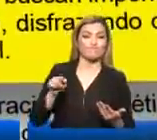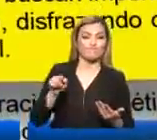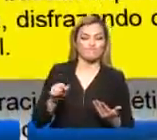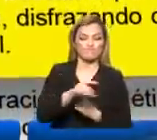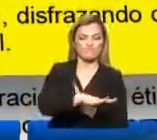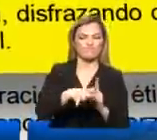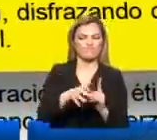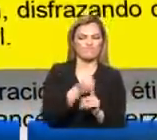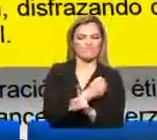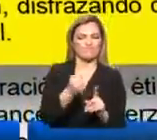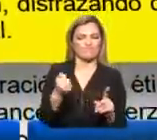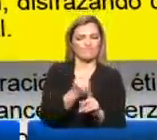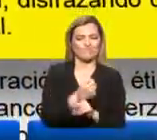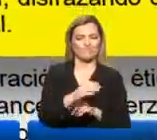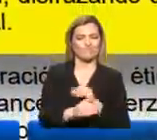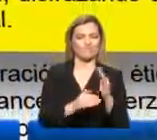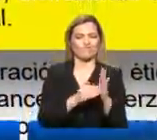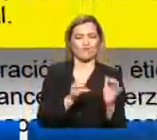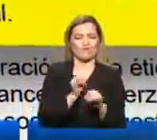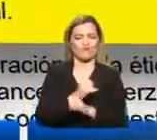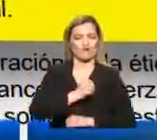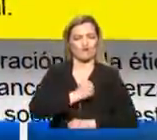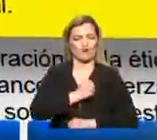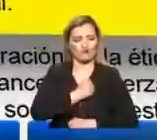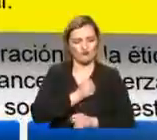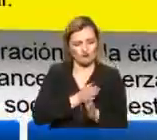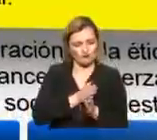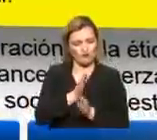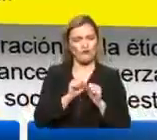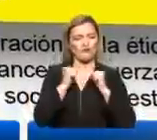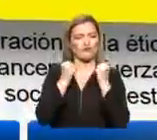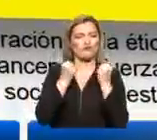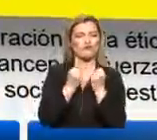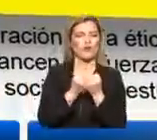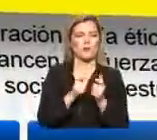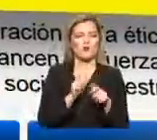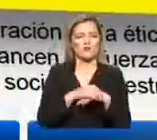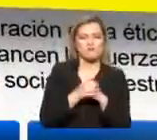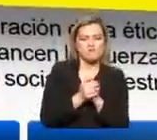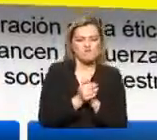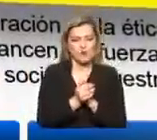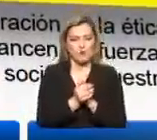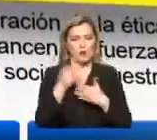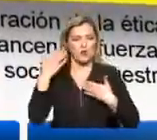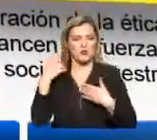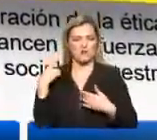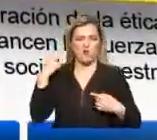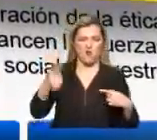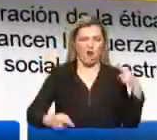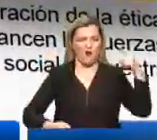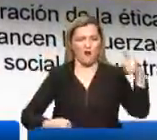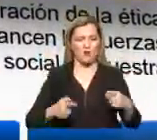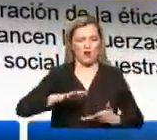ambiente de violencia y conspiración contra la institucionalidad y la integridad social propiciado por quienes buscan imponer en el país un ambiente de